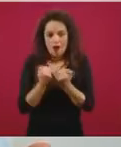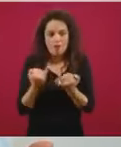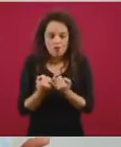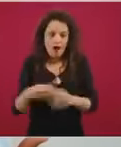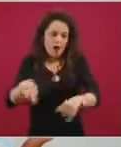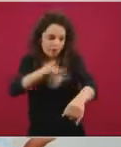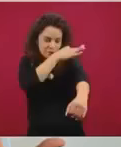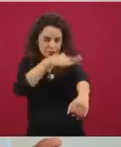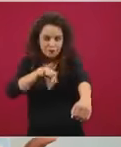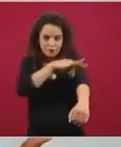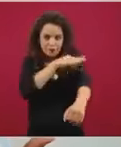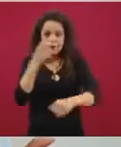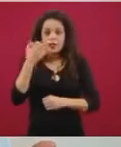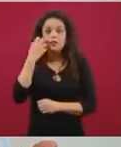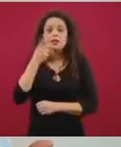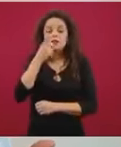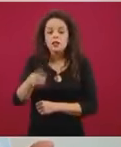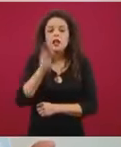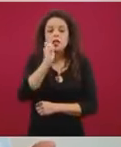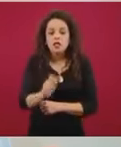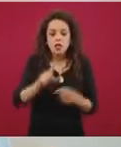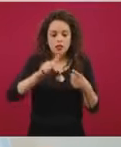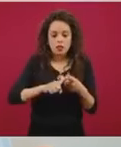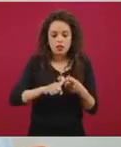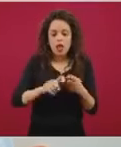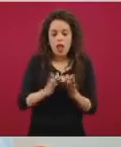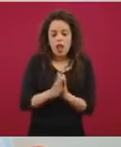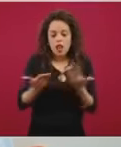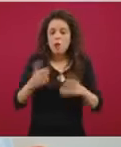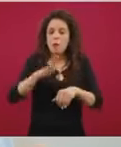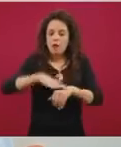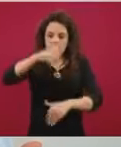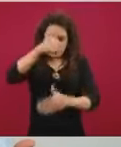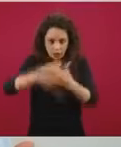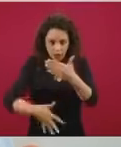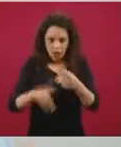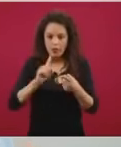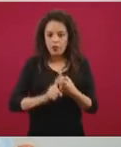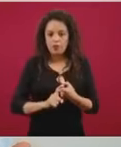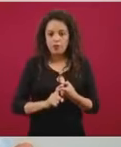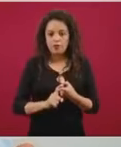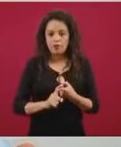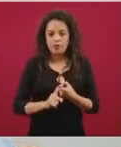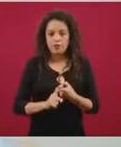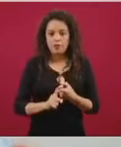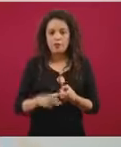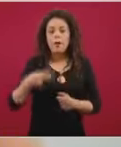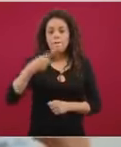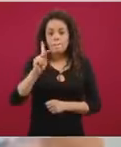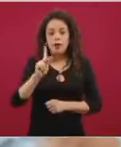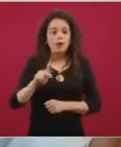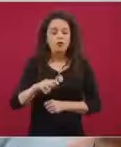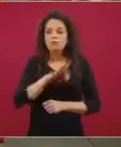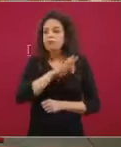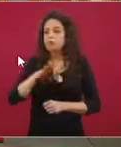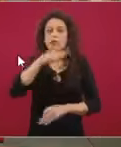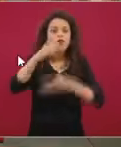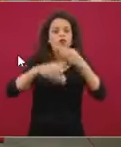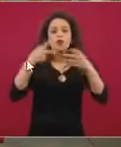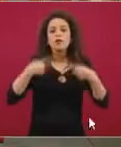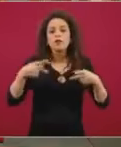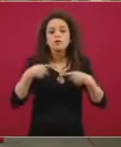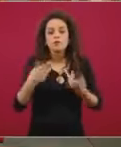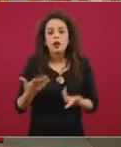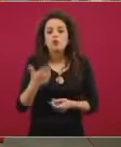significa libros más económicos, pero libros que lleguen a todos los rincones. O sea, es una